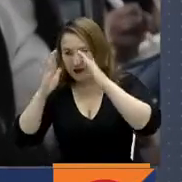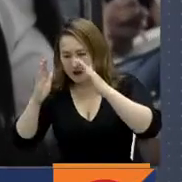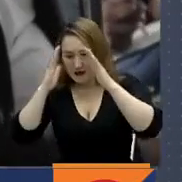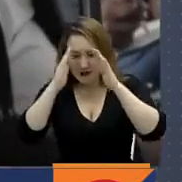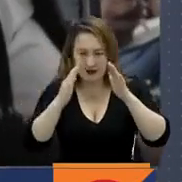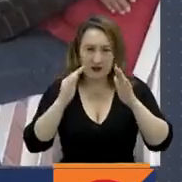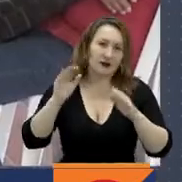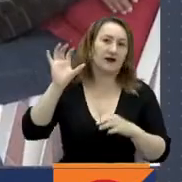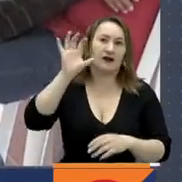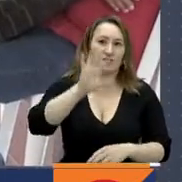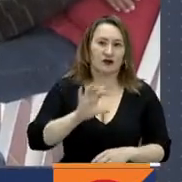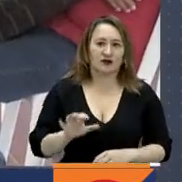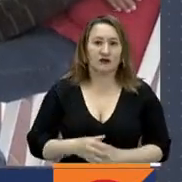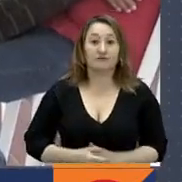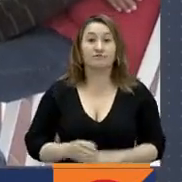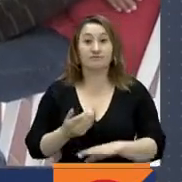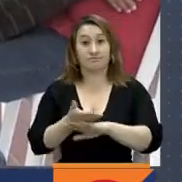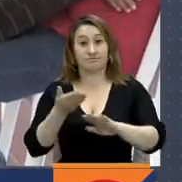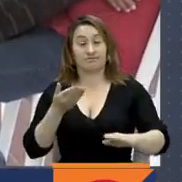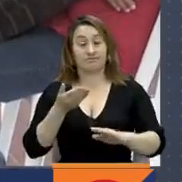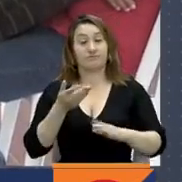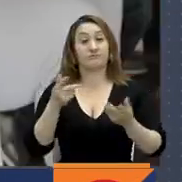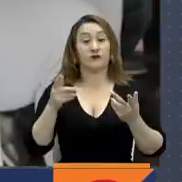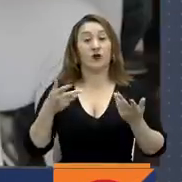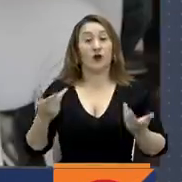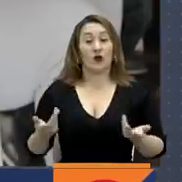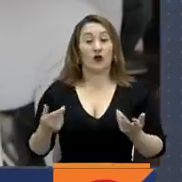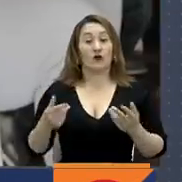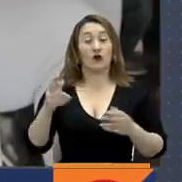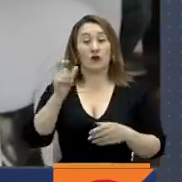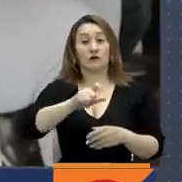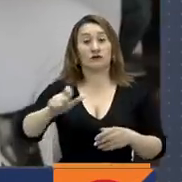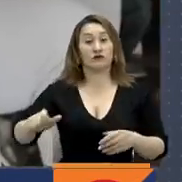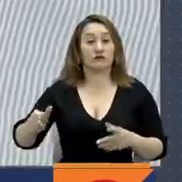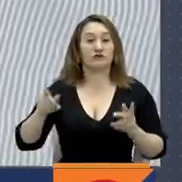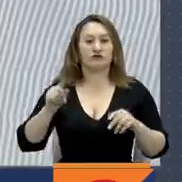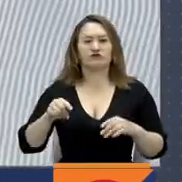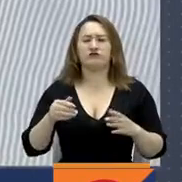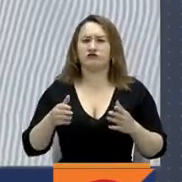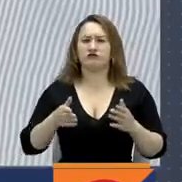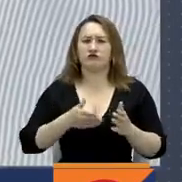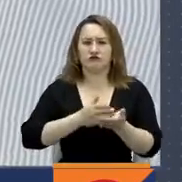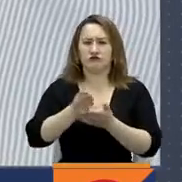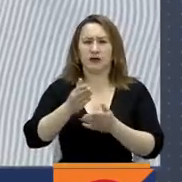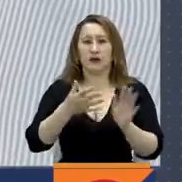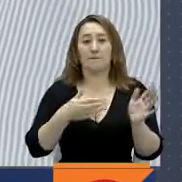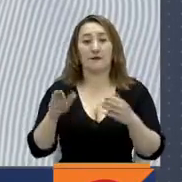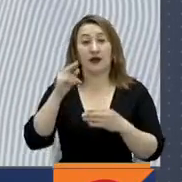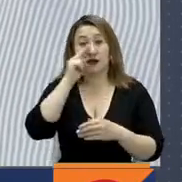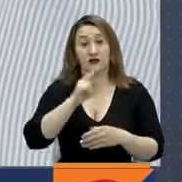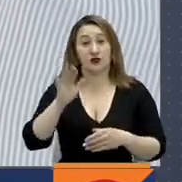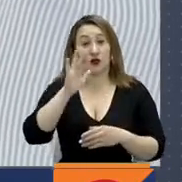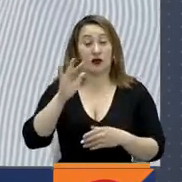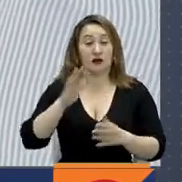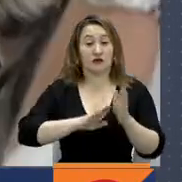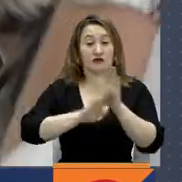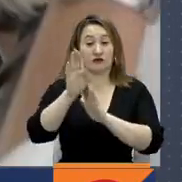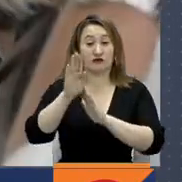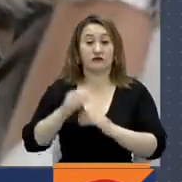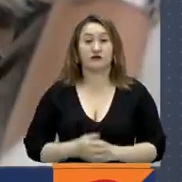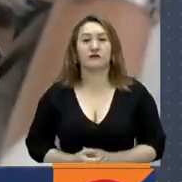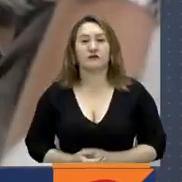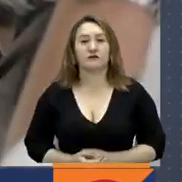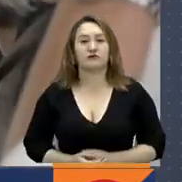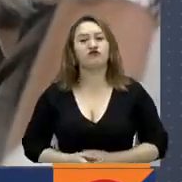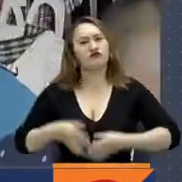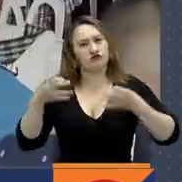las solicitudes y las peticiones que tuviesen las diferentes poblaciones, pues estas iban a ser implementadas dentro del Plan Nacional de Desarrollo. De esta manera se va